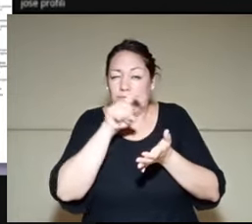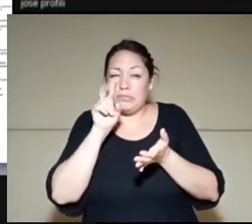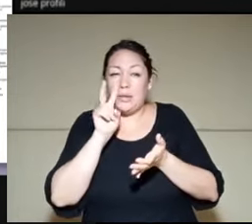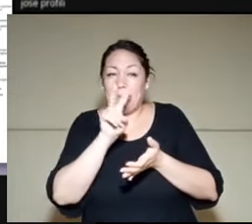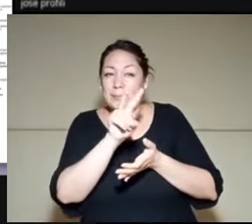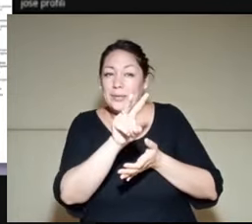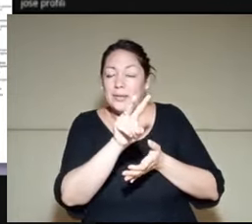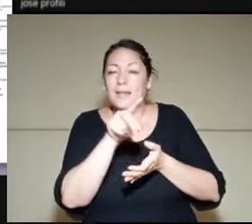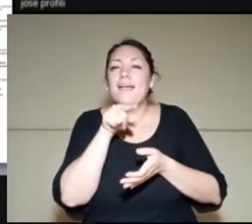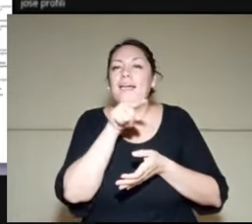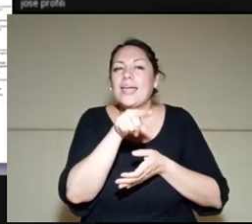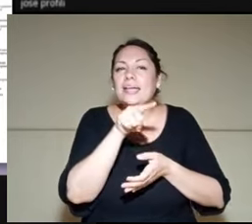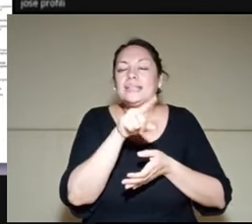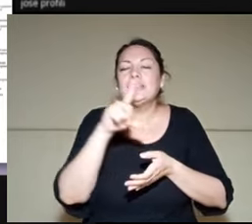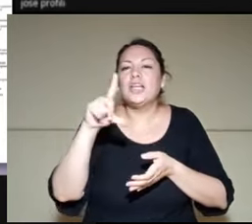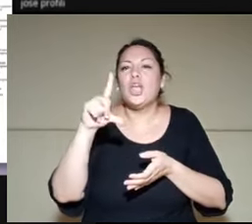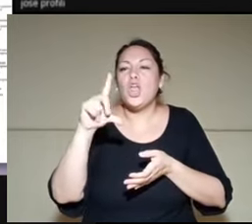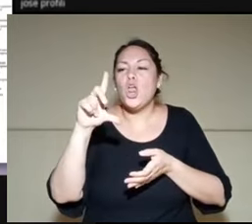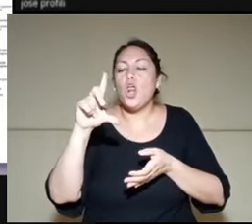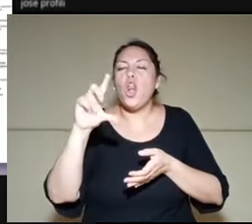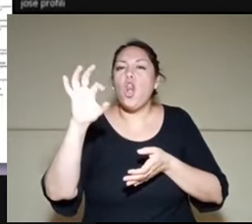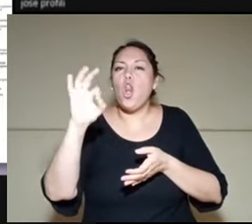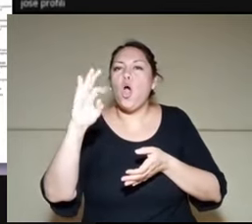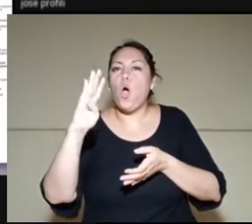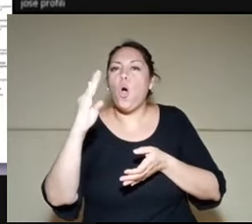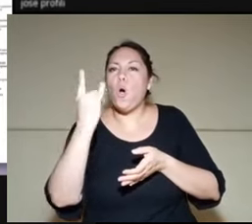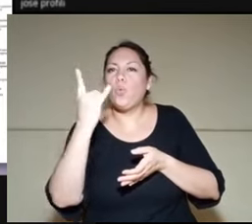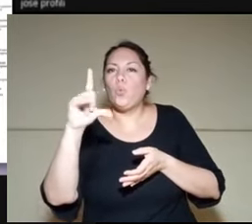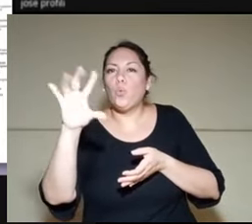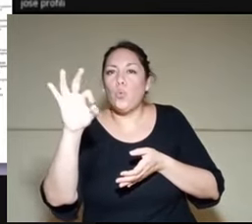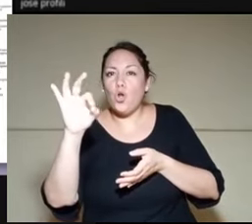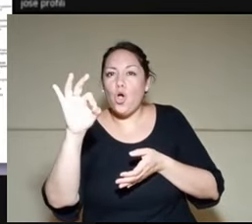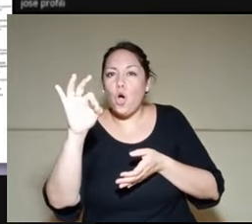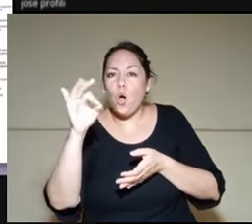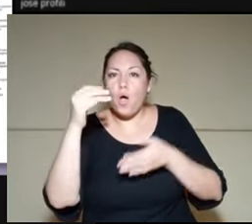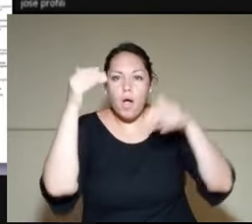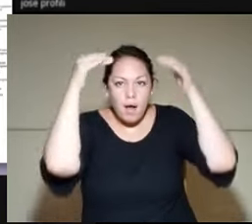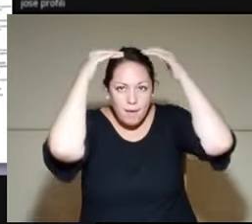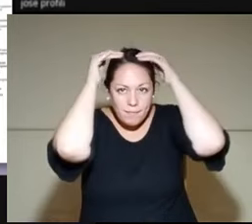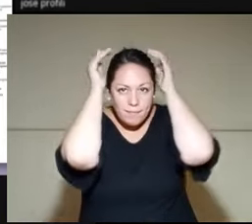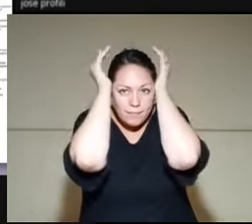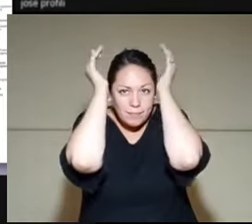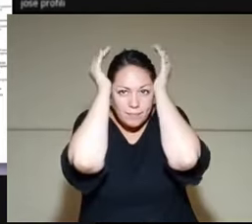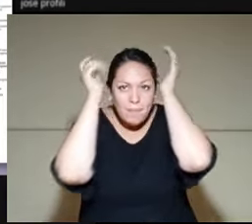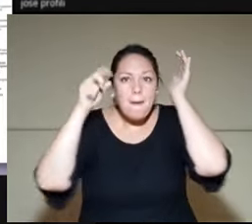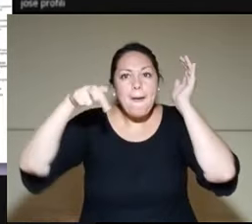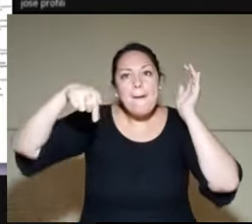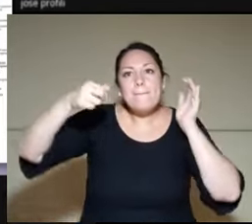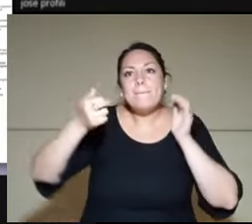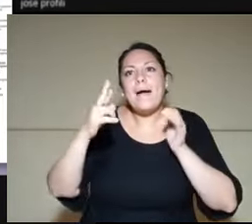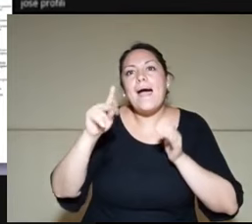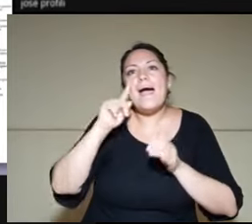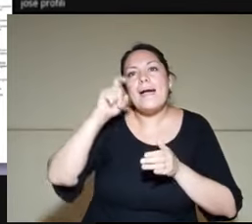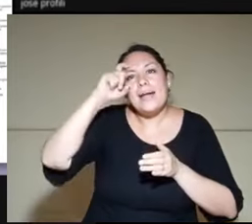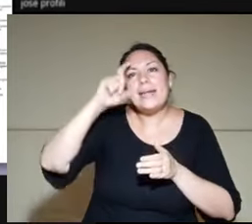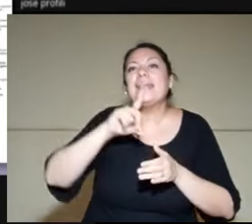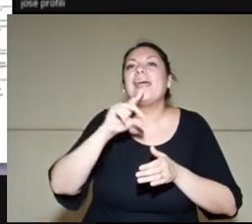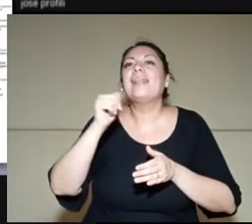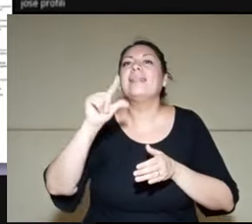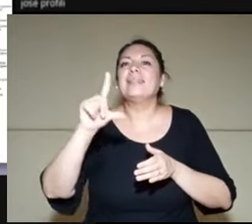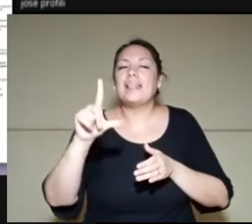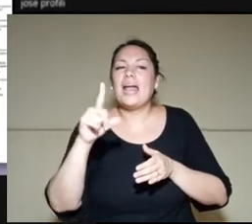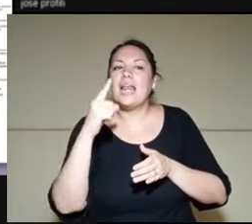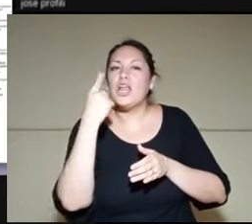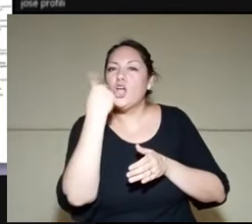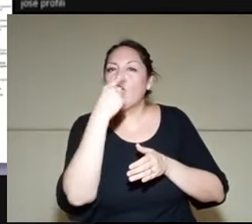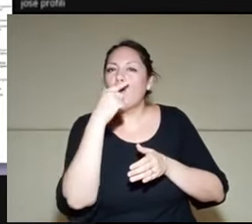ahí, esa parte, es lo que se llama el lóbulo parietal. Y de esta cisura donde cambia el